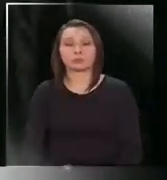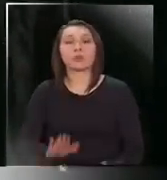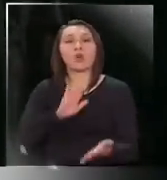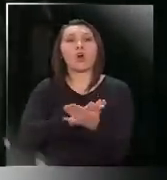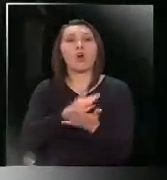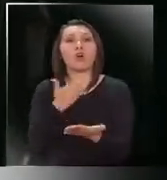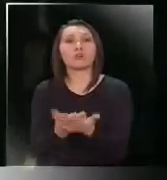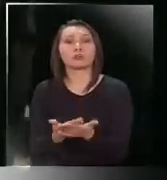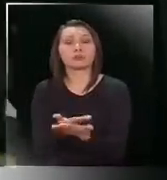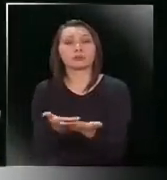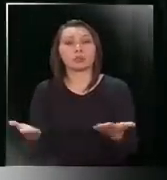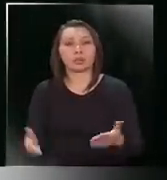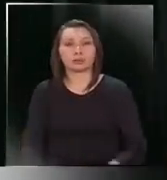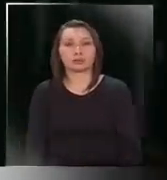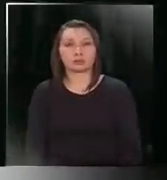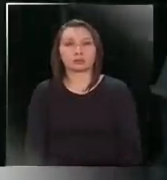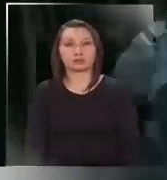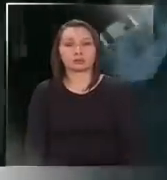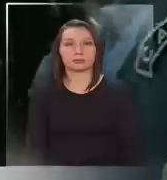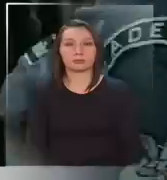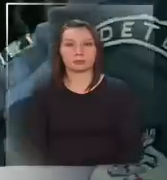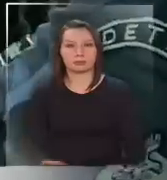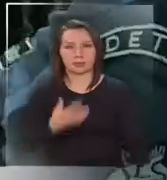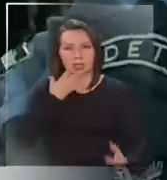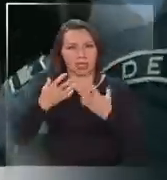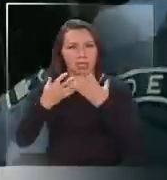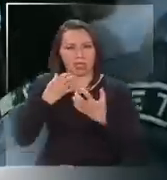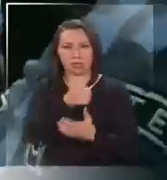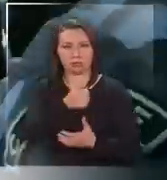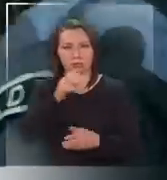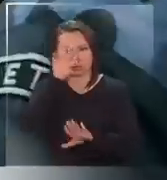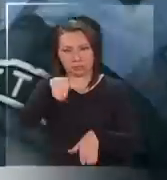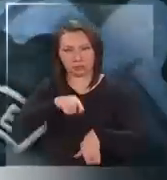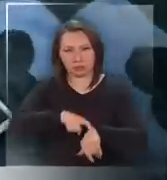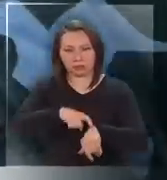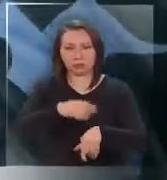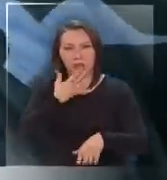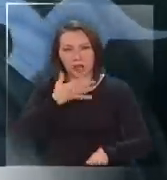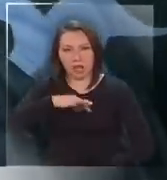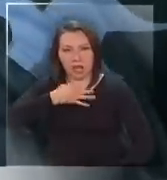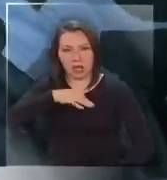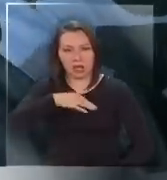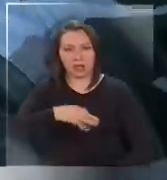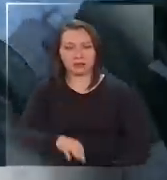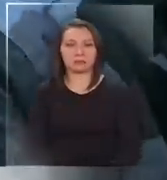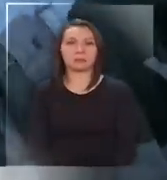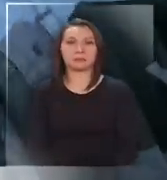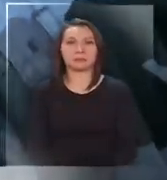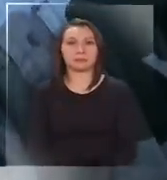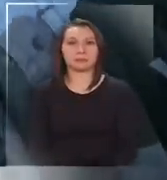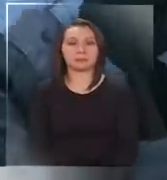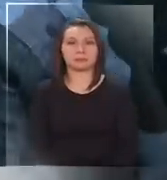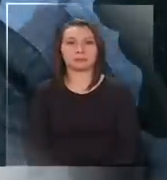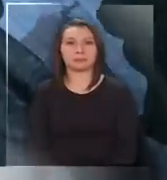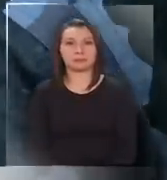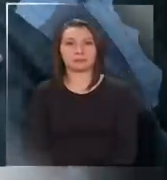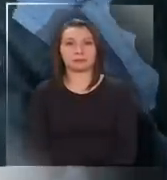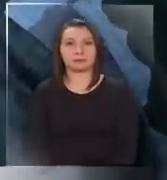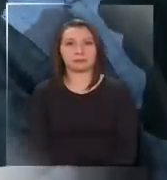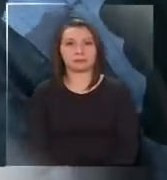¿Cómo está la moral? ¡Alta! ¡Curanza! ¡Asistencia a la altura! ¡Como decisión de la materia! ¡Siempre más años